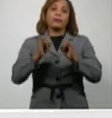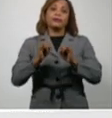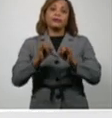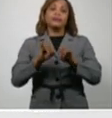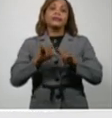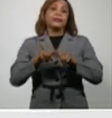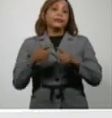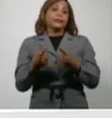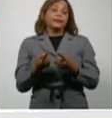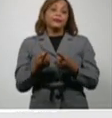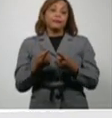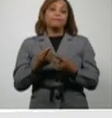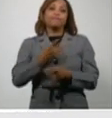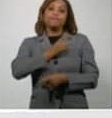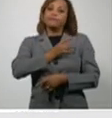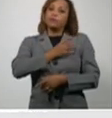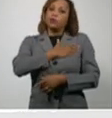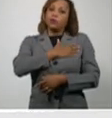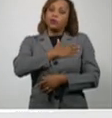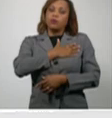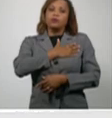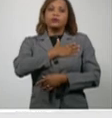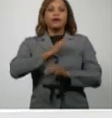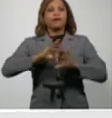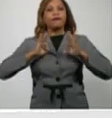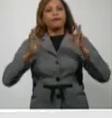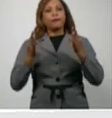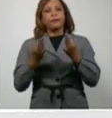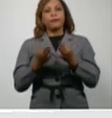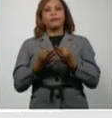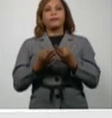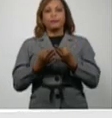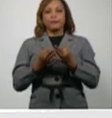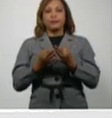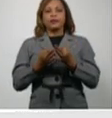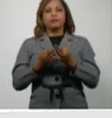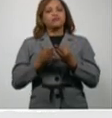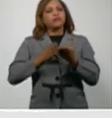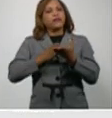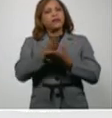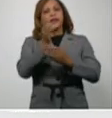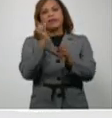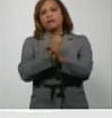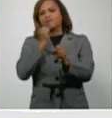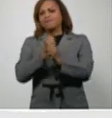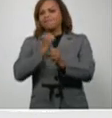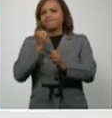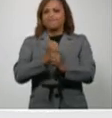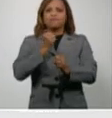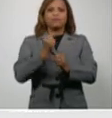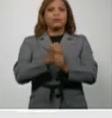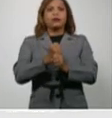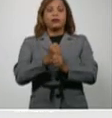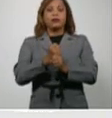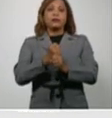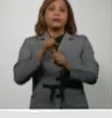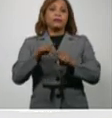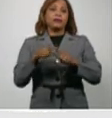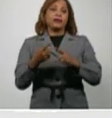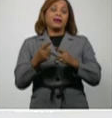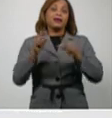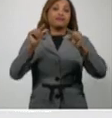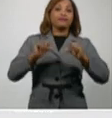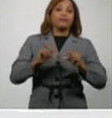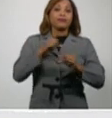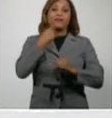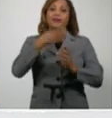las condolencias a sus familiares y de todas formas se trabaja intensamente para reducirlos